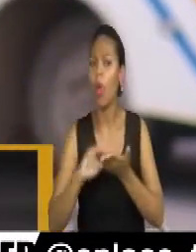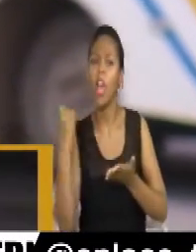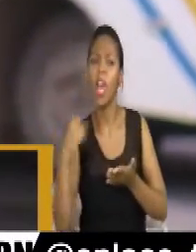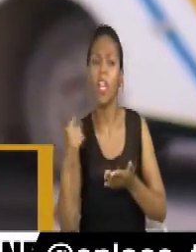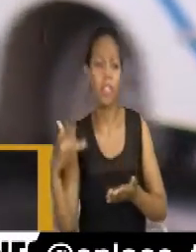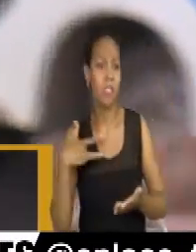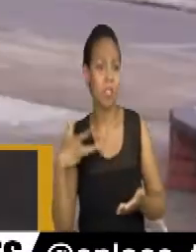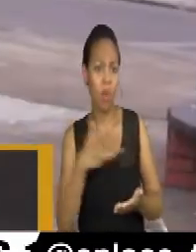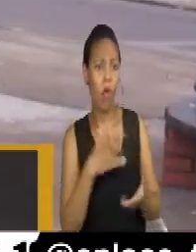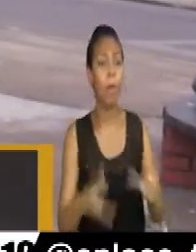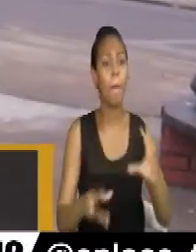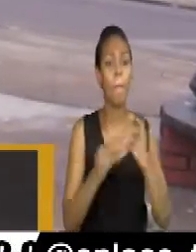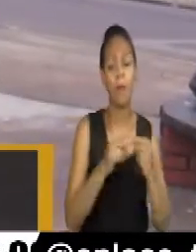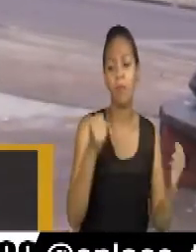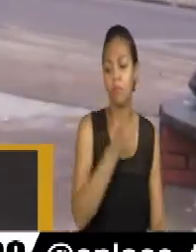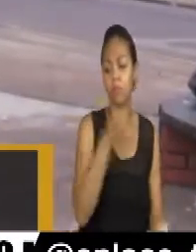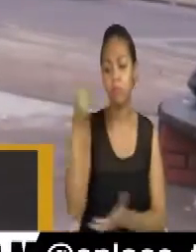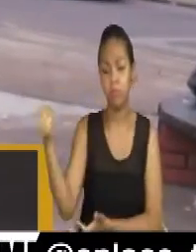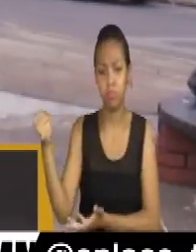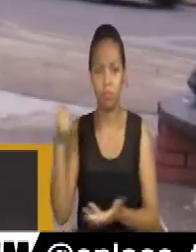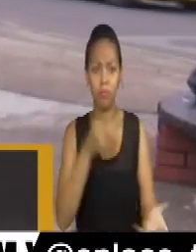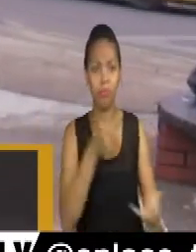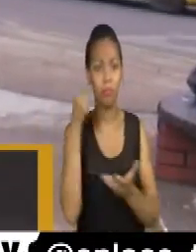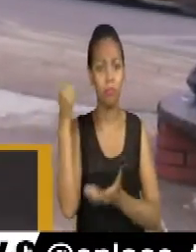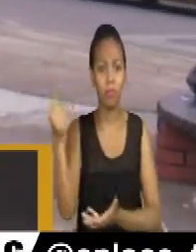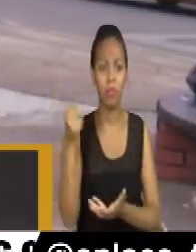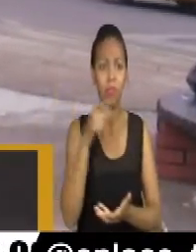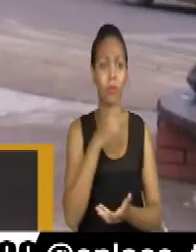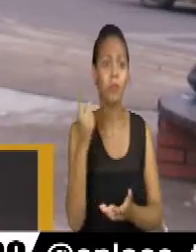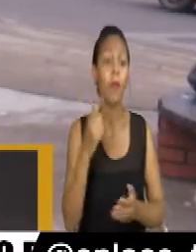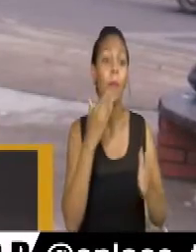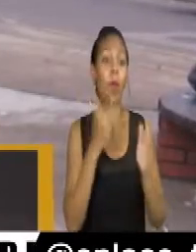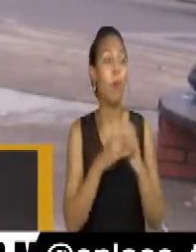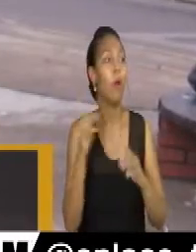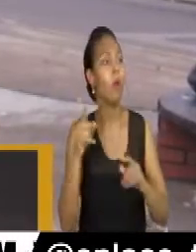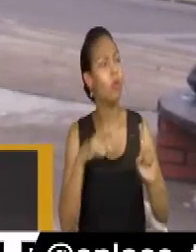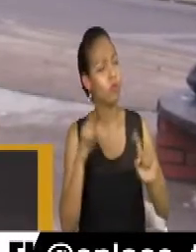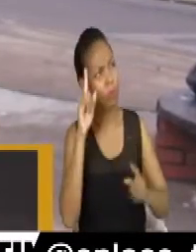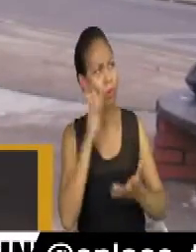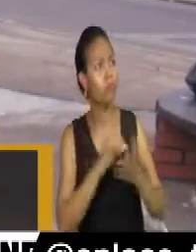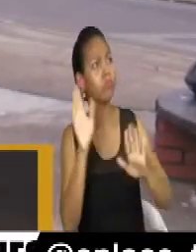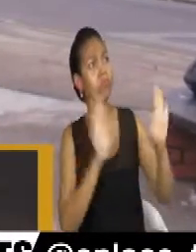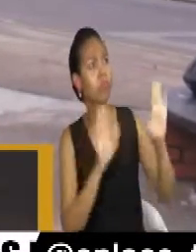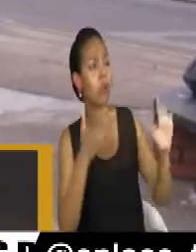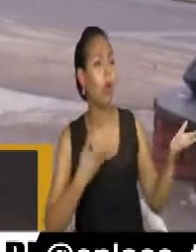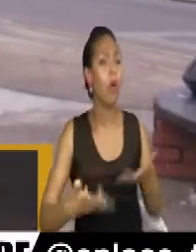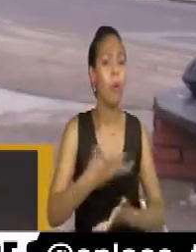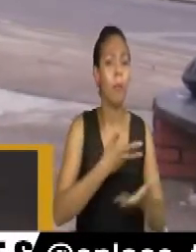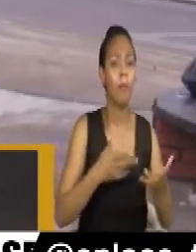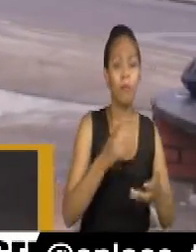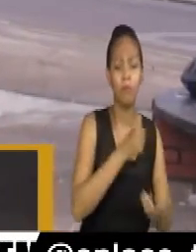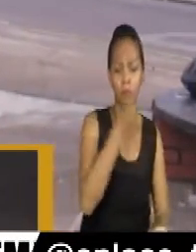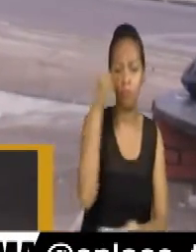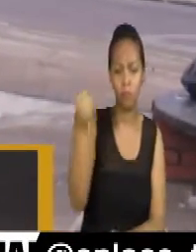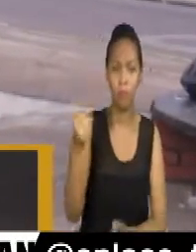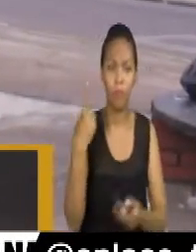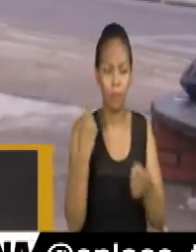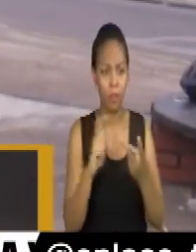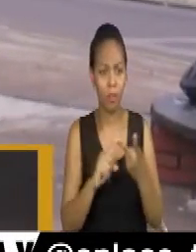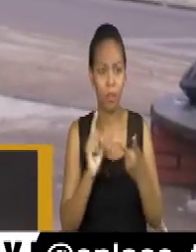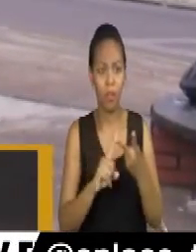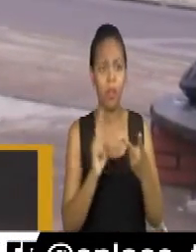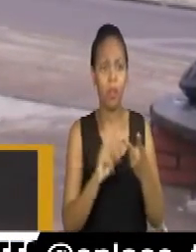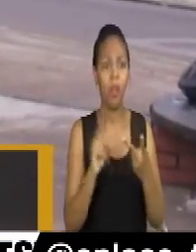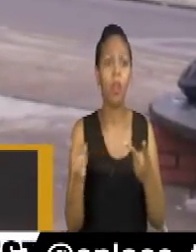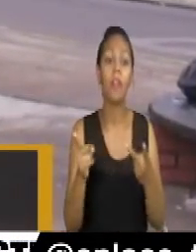pública. Queda pendiente lo que es inyectar el Sistema General de Participación y lo de salud, que ya le corrieron el término hasta septiembre